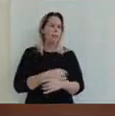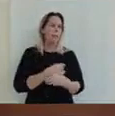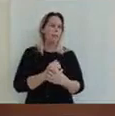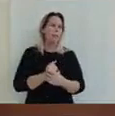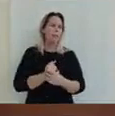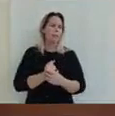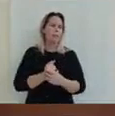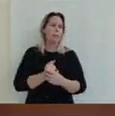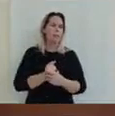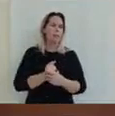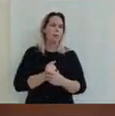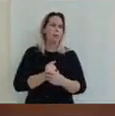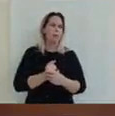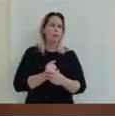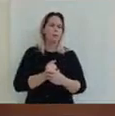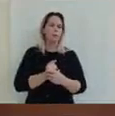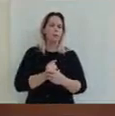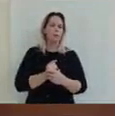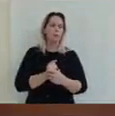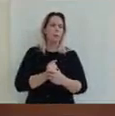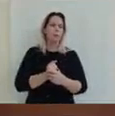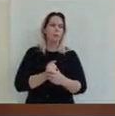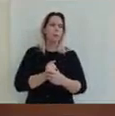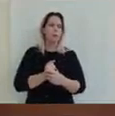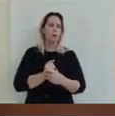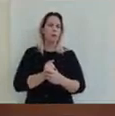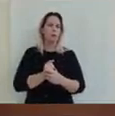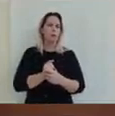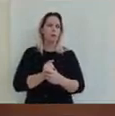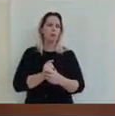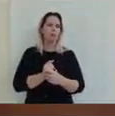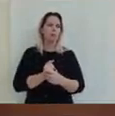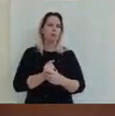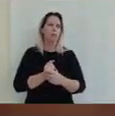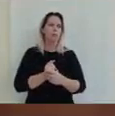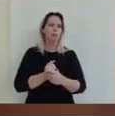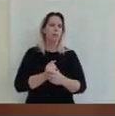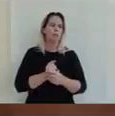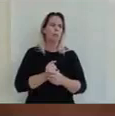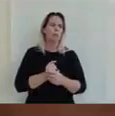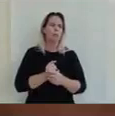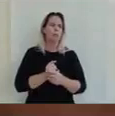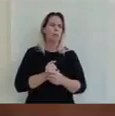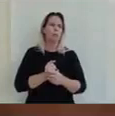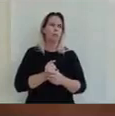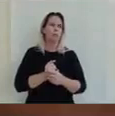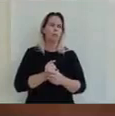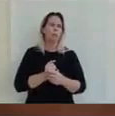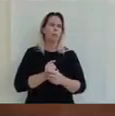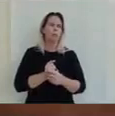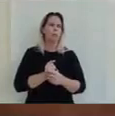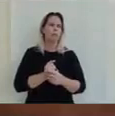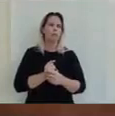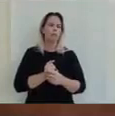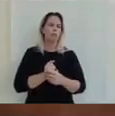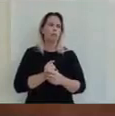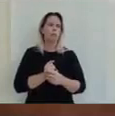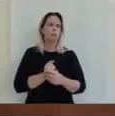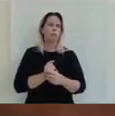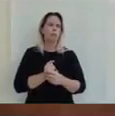dispuestas para evitar los casos de coronavirus. Libre cumplió este domingo 30 días de cuarentena nacional obligatoria